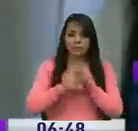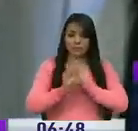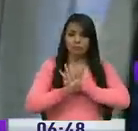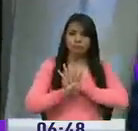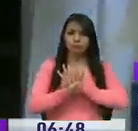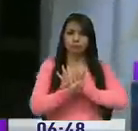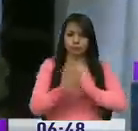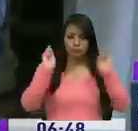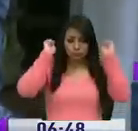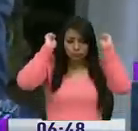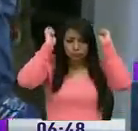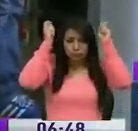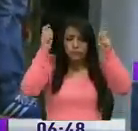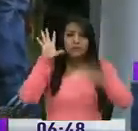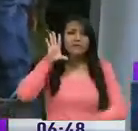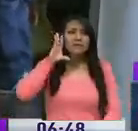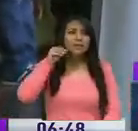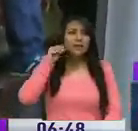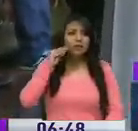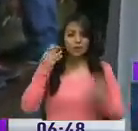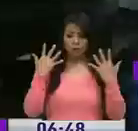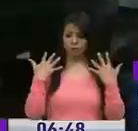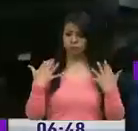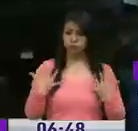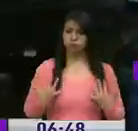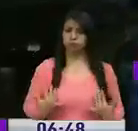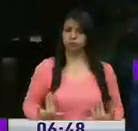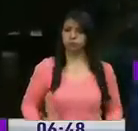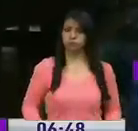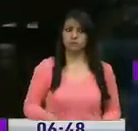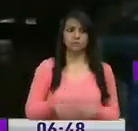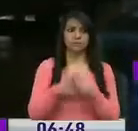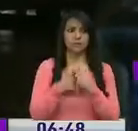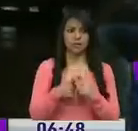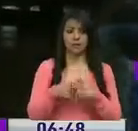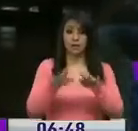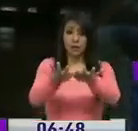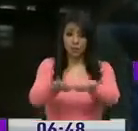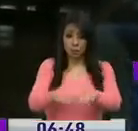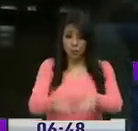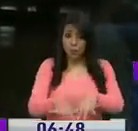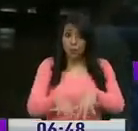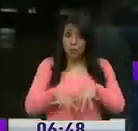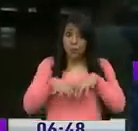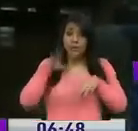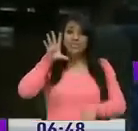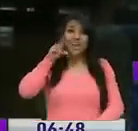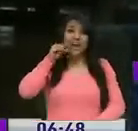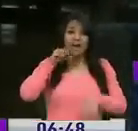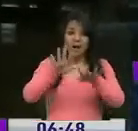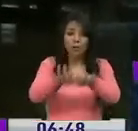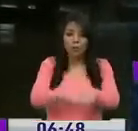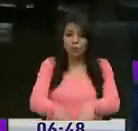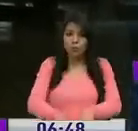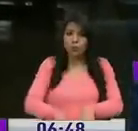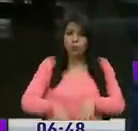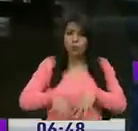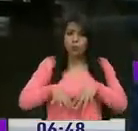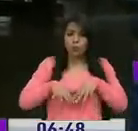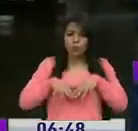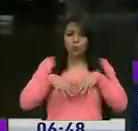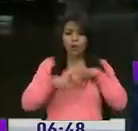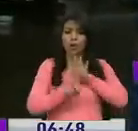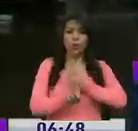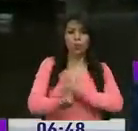con capas negras y cogua con vueltas de tercio pelo la cauda negra de varios metros los acompaña desplegada en toda su